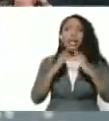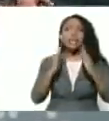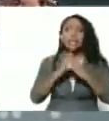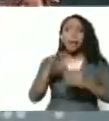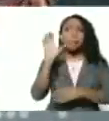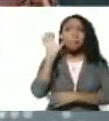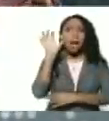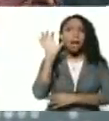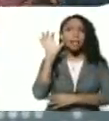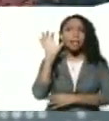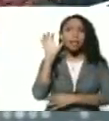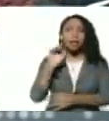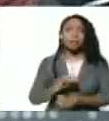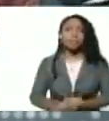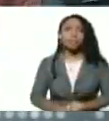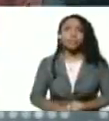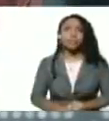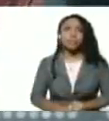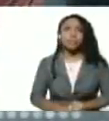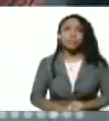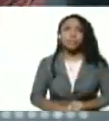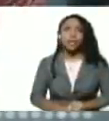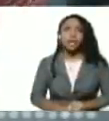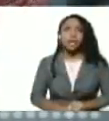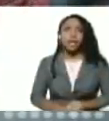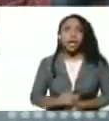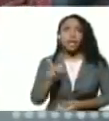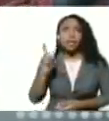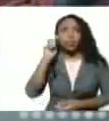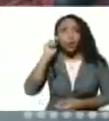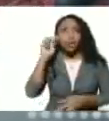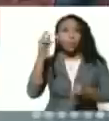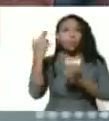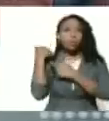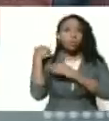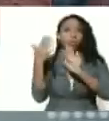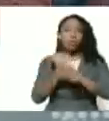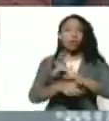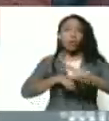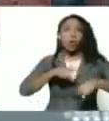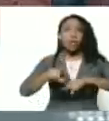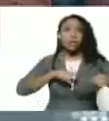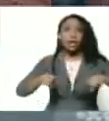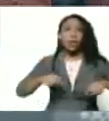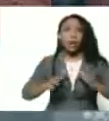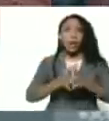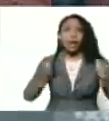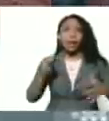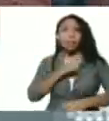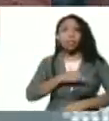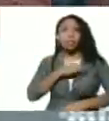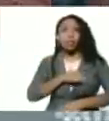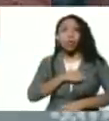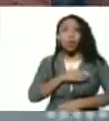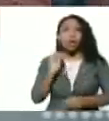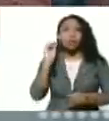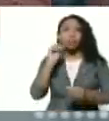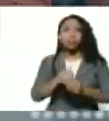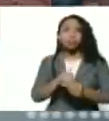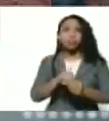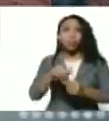Patria, Eulalia Burús, Yaisuri Cortés, coordinadora de la Gran Misión. Allá está Entre